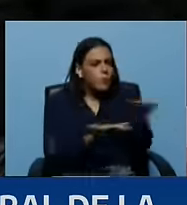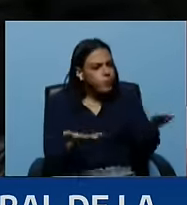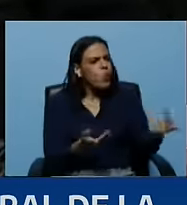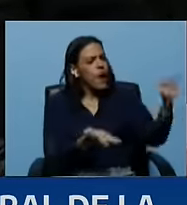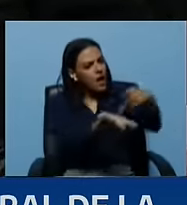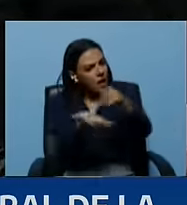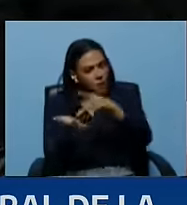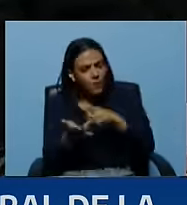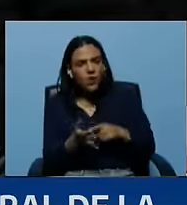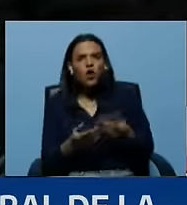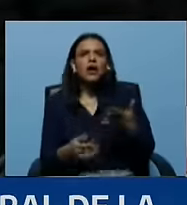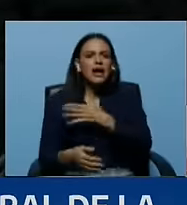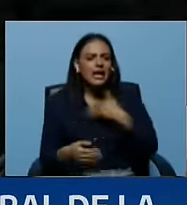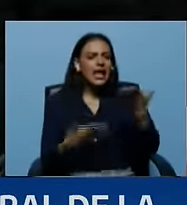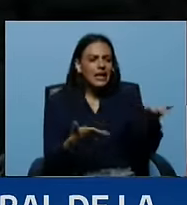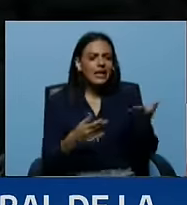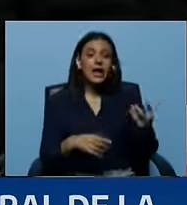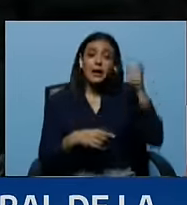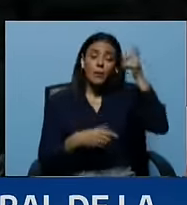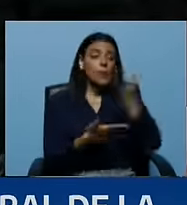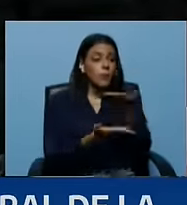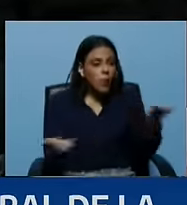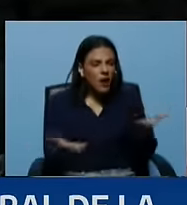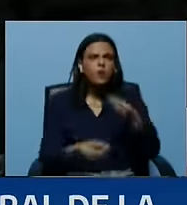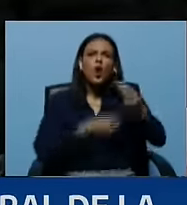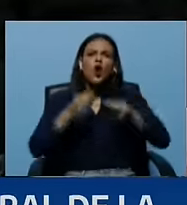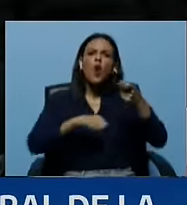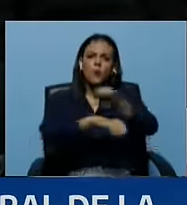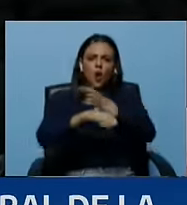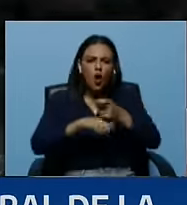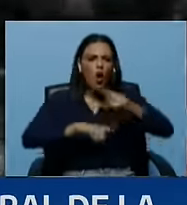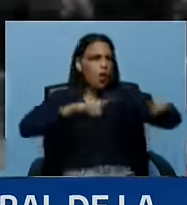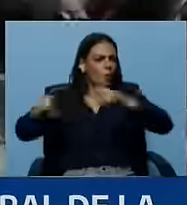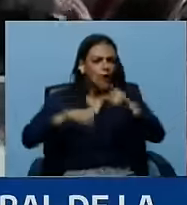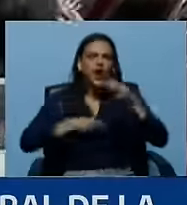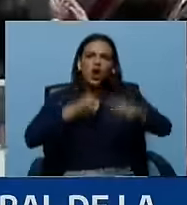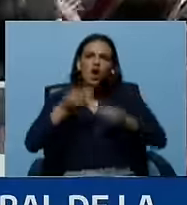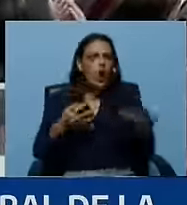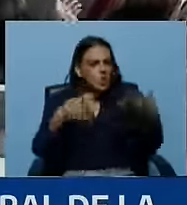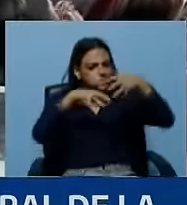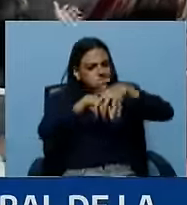métodos de gobierno quiere el pueblo? ¿Qué formas de gobierno quiere el pueblo?